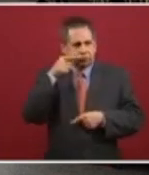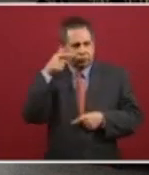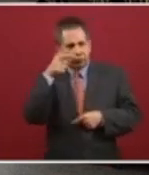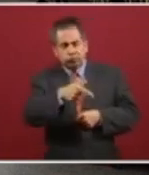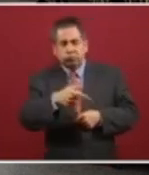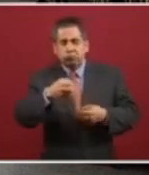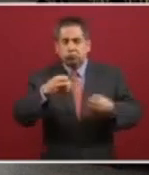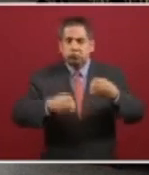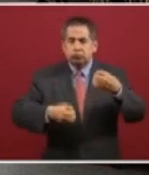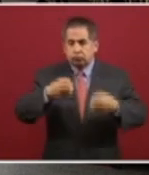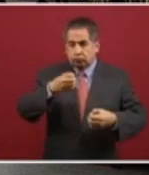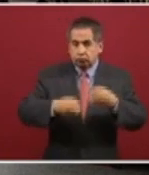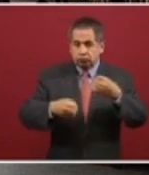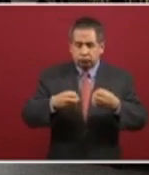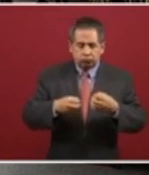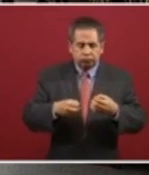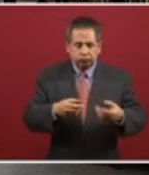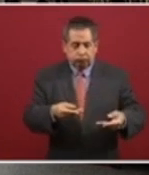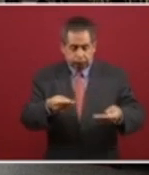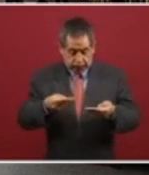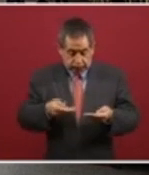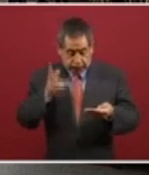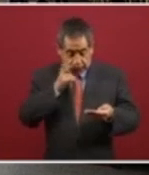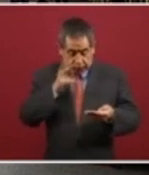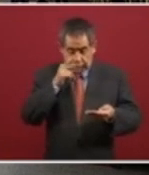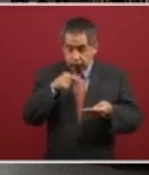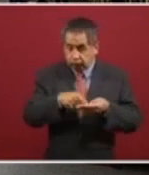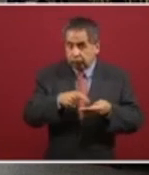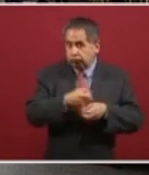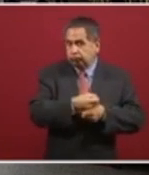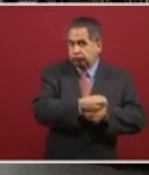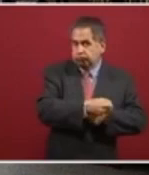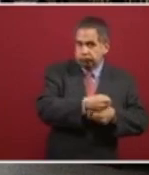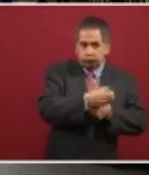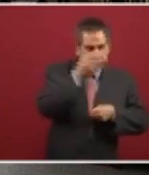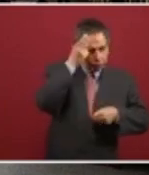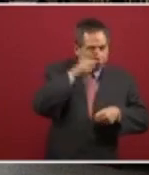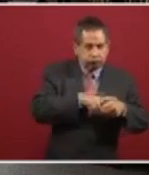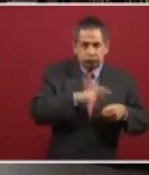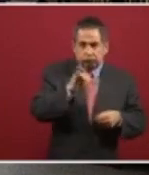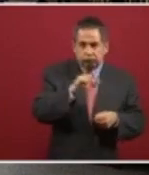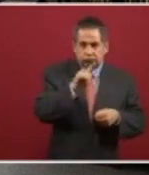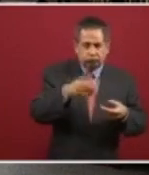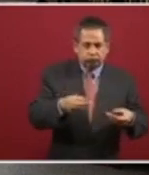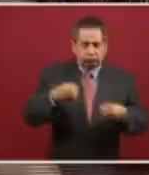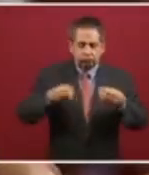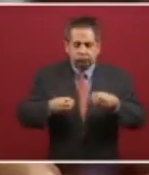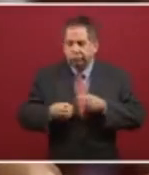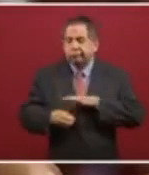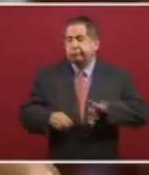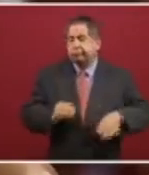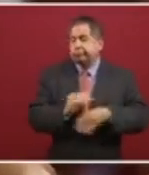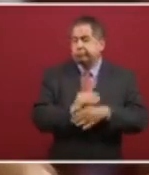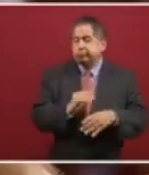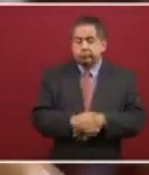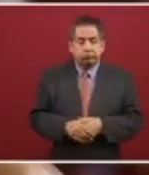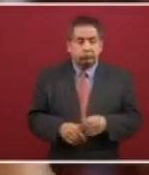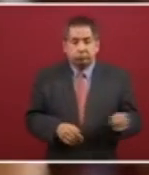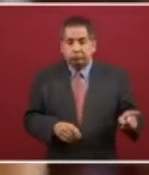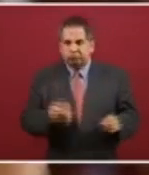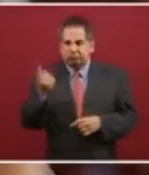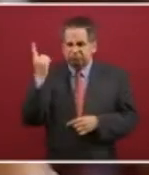desecharon pruebas de tortura y malos tratos por parte de la directora del penal, Yasmín Borbón Ochoa. Se trata de presos por